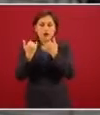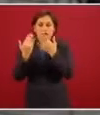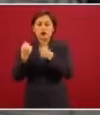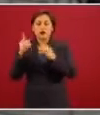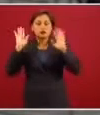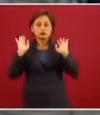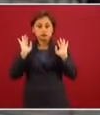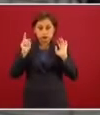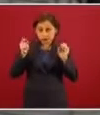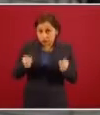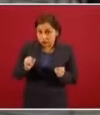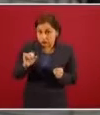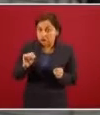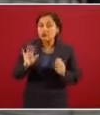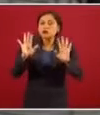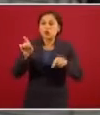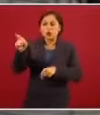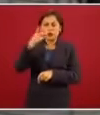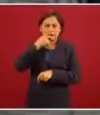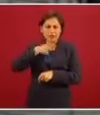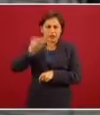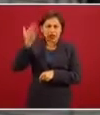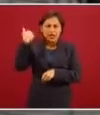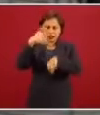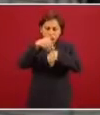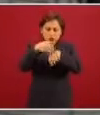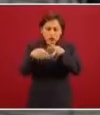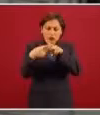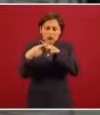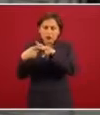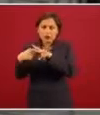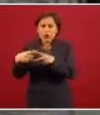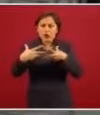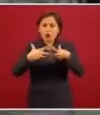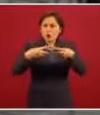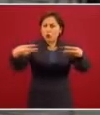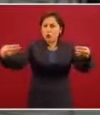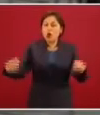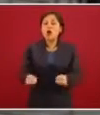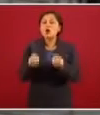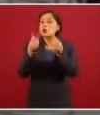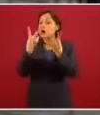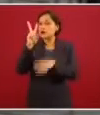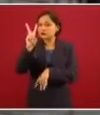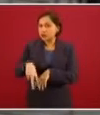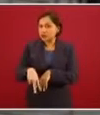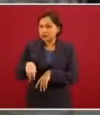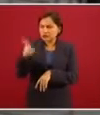usted manejaba al principio, ¿cómo está esta proporción de contagiados reales a hoy, que es